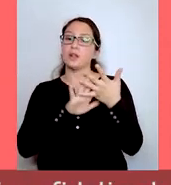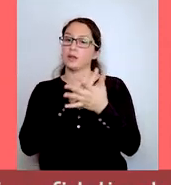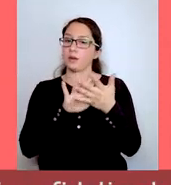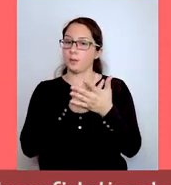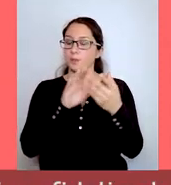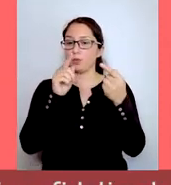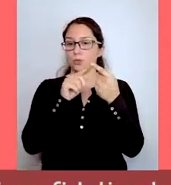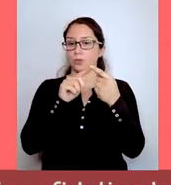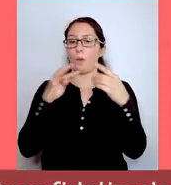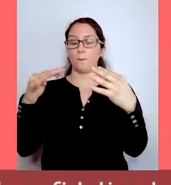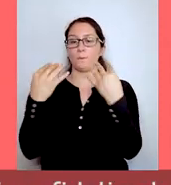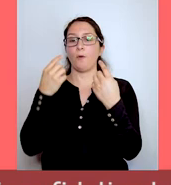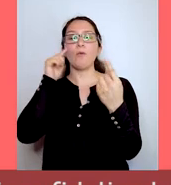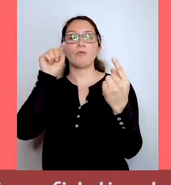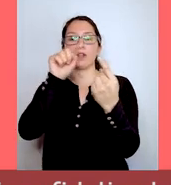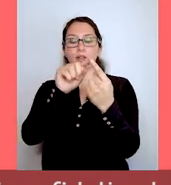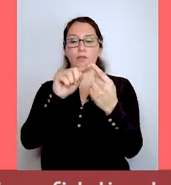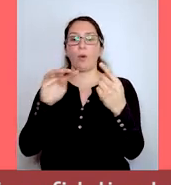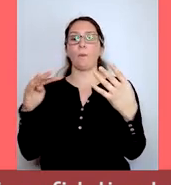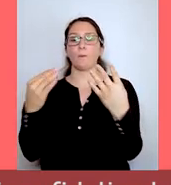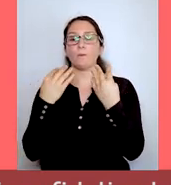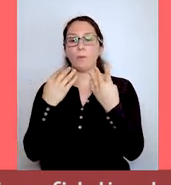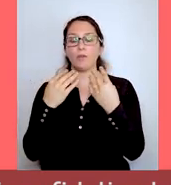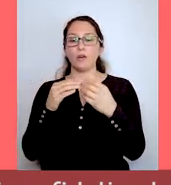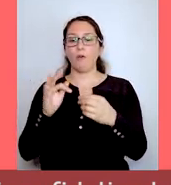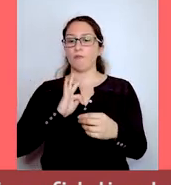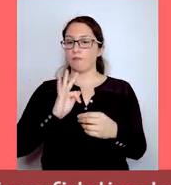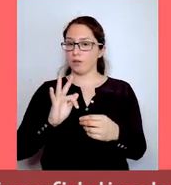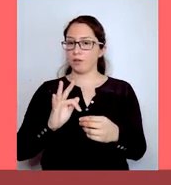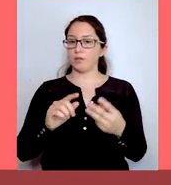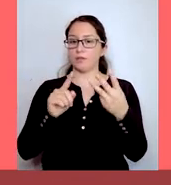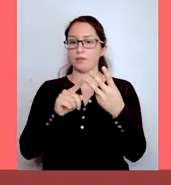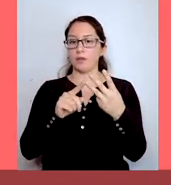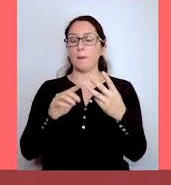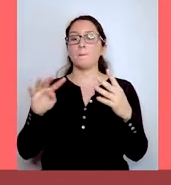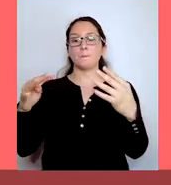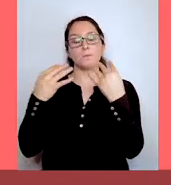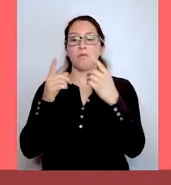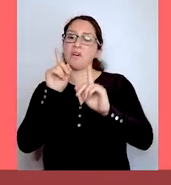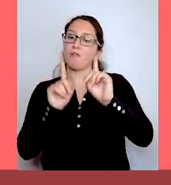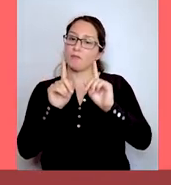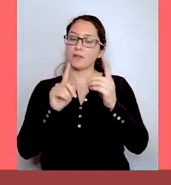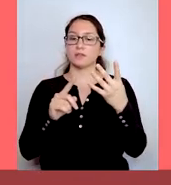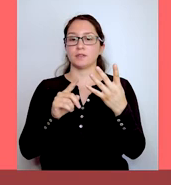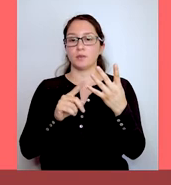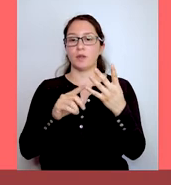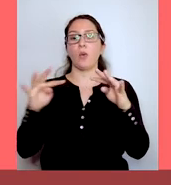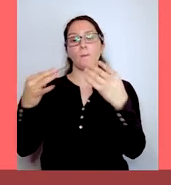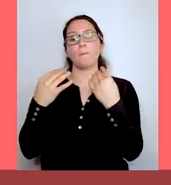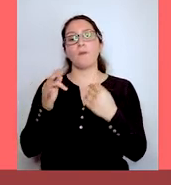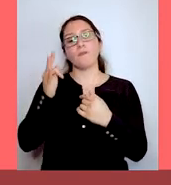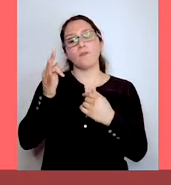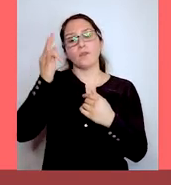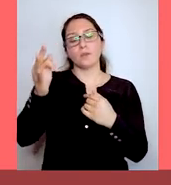Algunos de estos son públicos objetivos, públicos fidelizados, públicos ocasionales, públicos